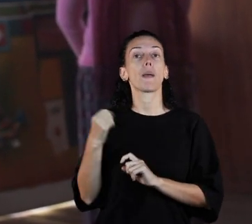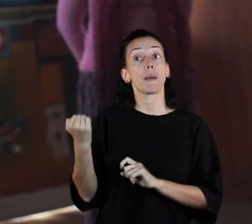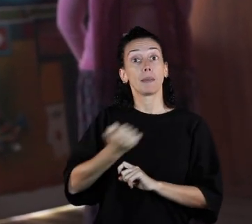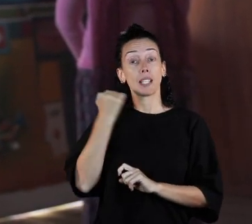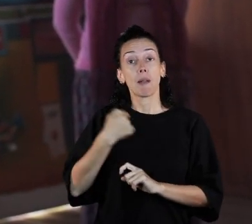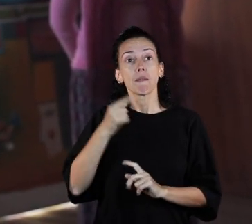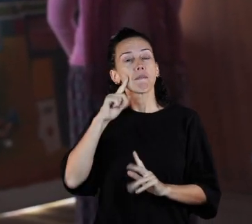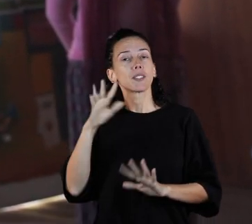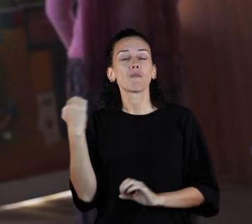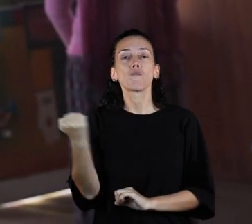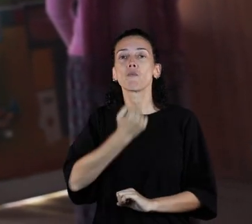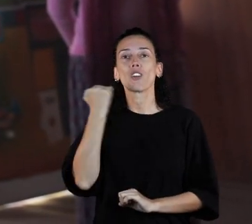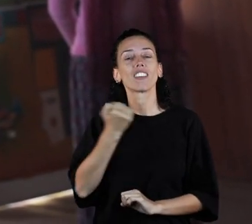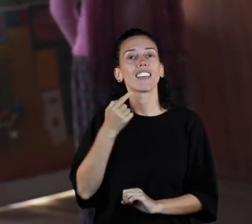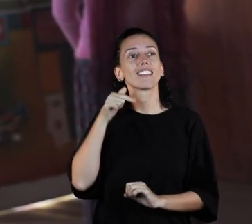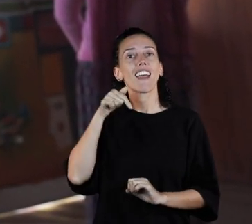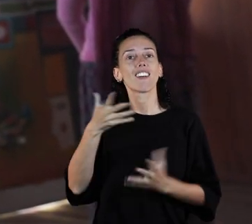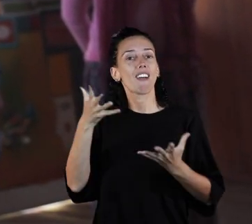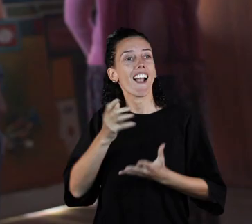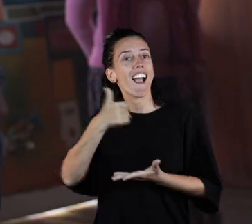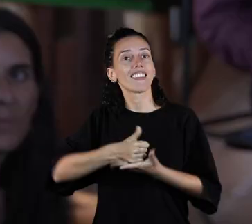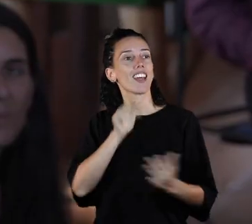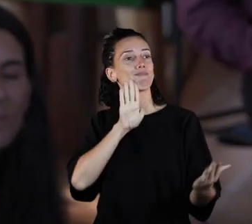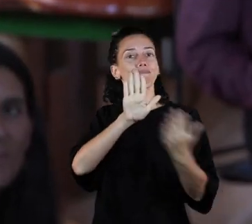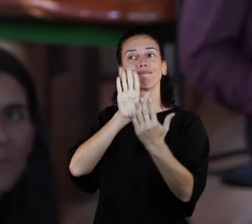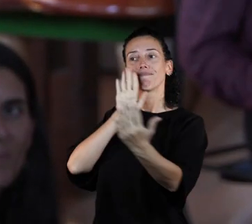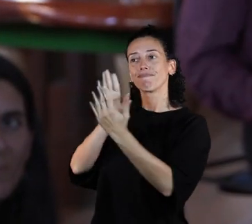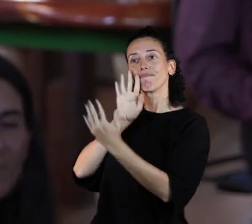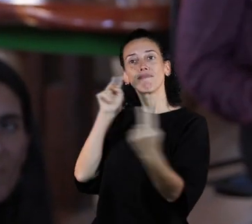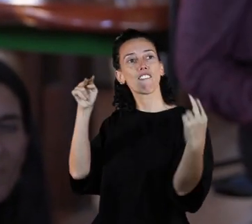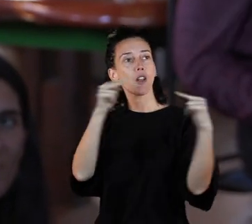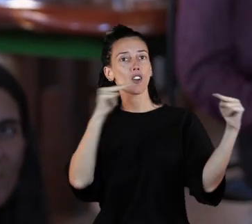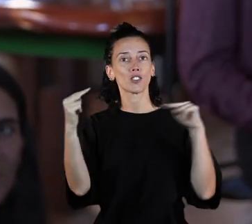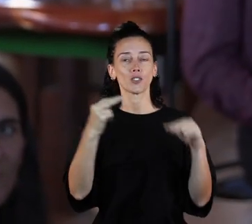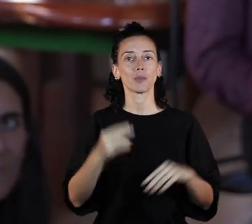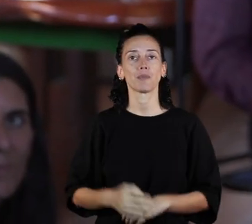me parece muy importante esto de el mano a mano.